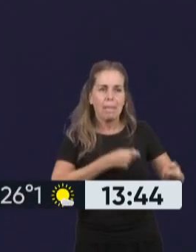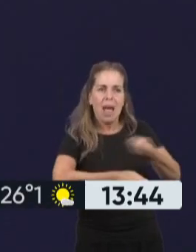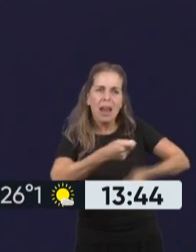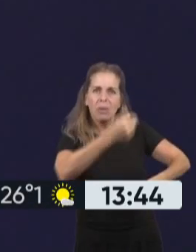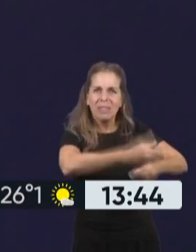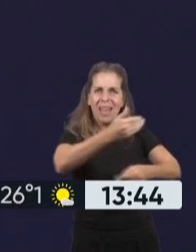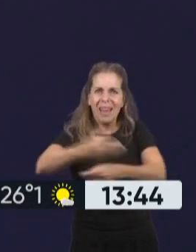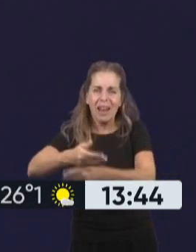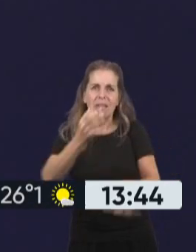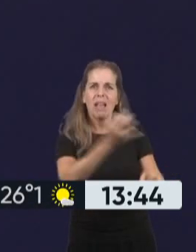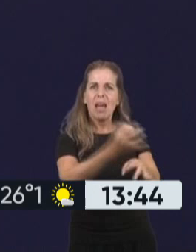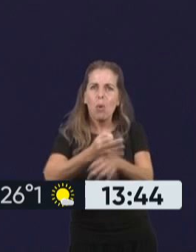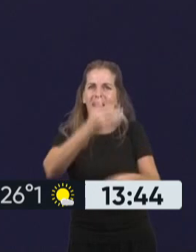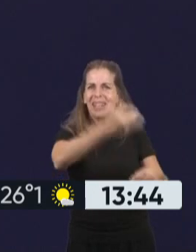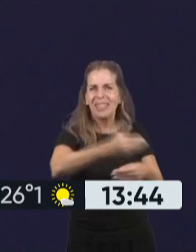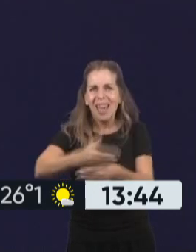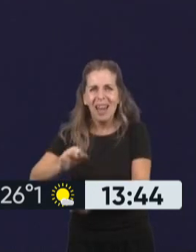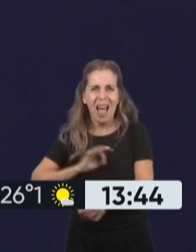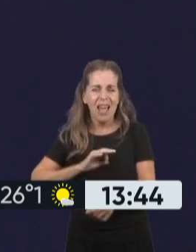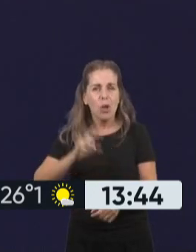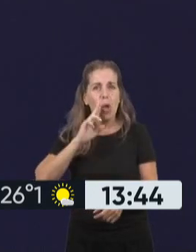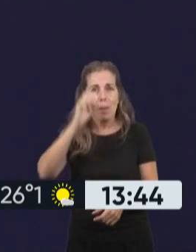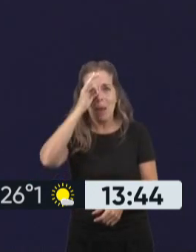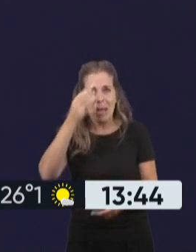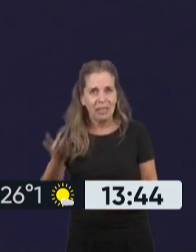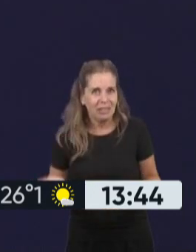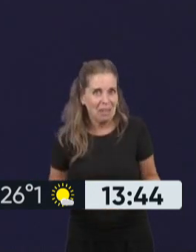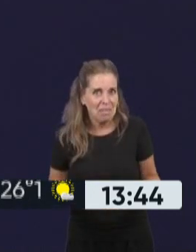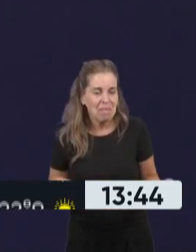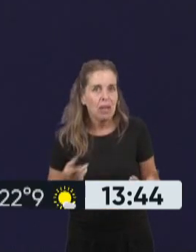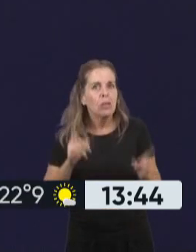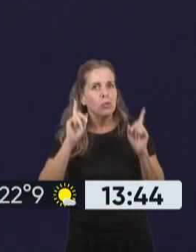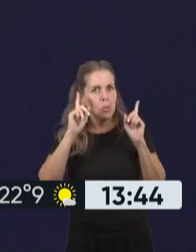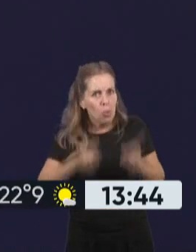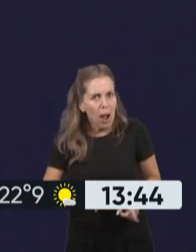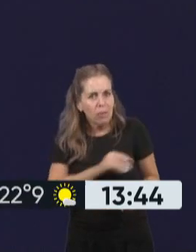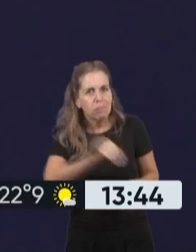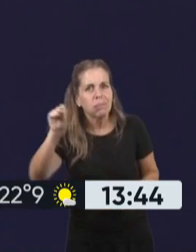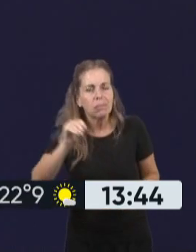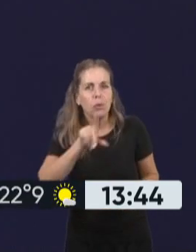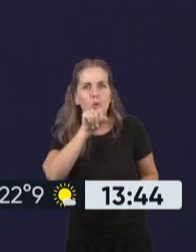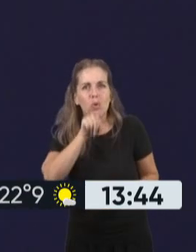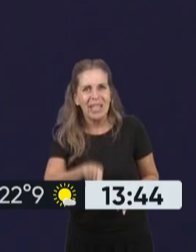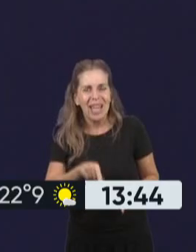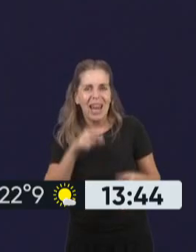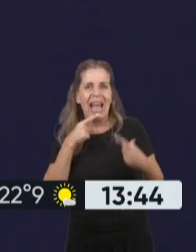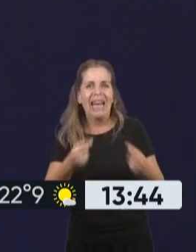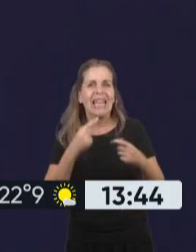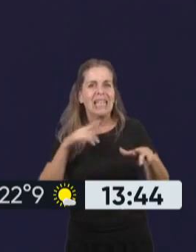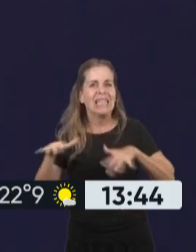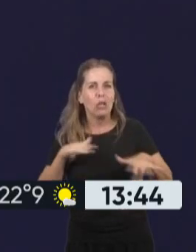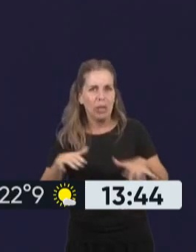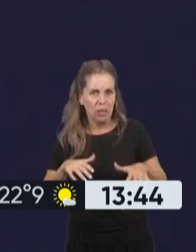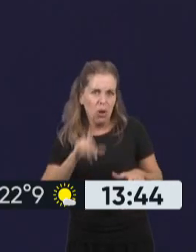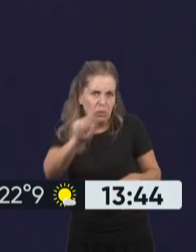chicos dejaban de tener clases y sin embargo tuiteé criticando una situación que después nos traería muchísimos